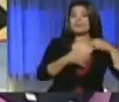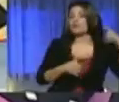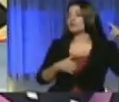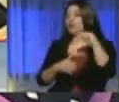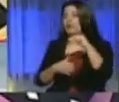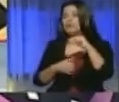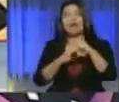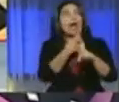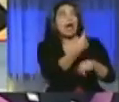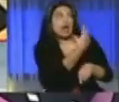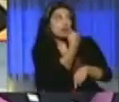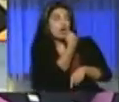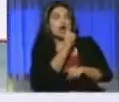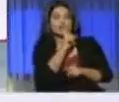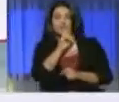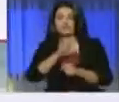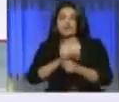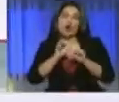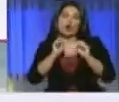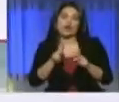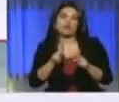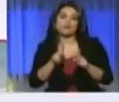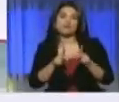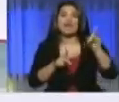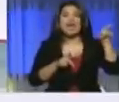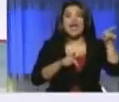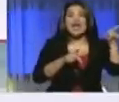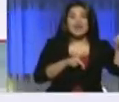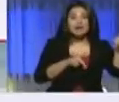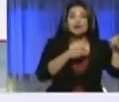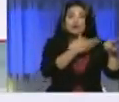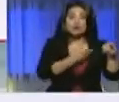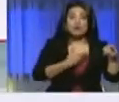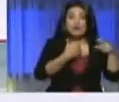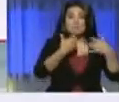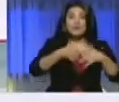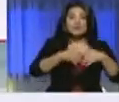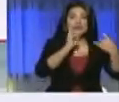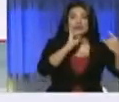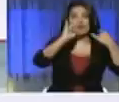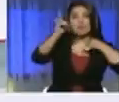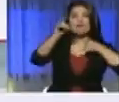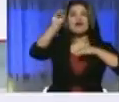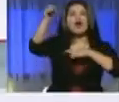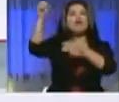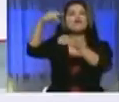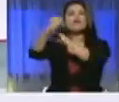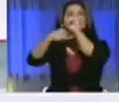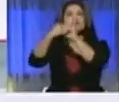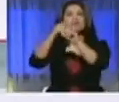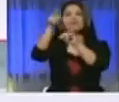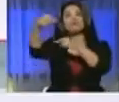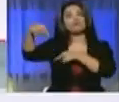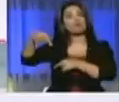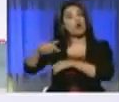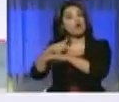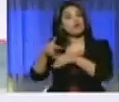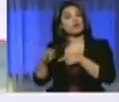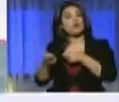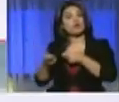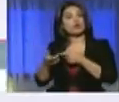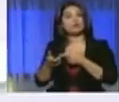Y Fedecámaras agarraba el teléfono y llamaba al Fondo Monetario Internacional. Así se gobernó este país. Los Ramos Alluc